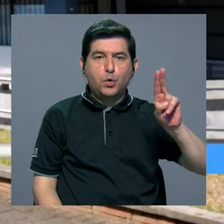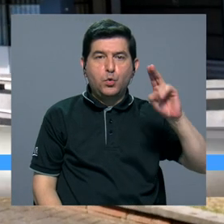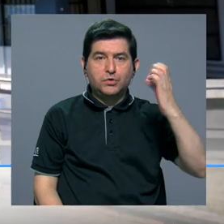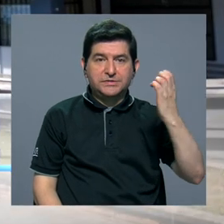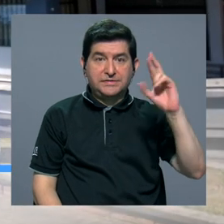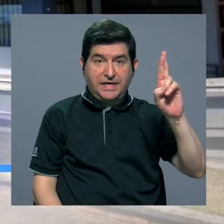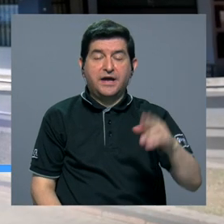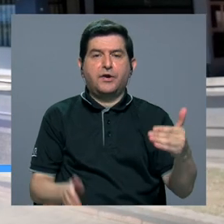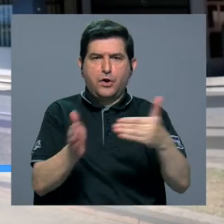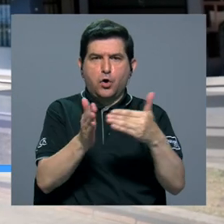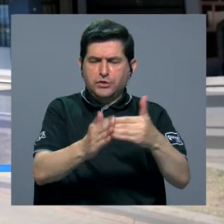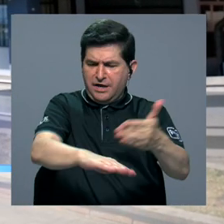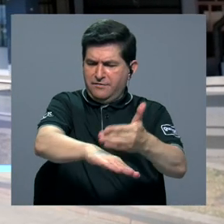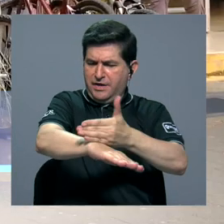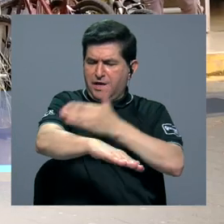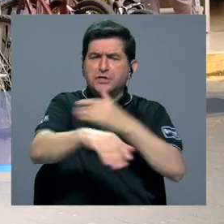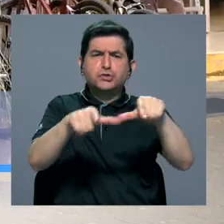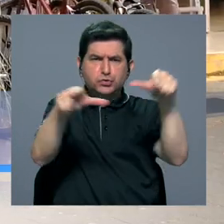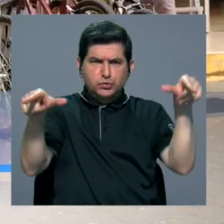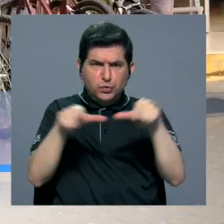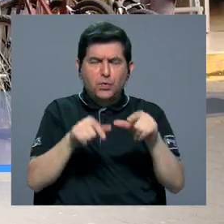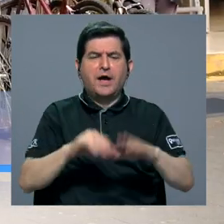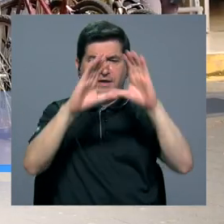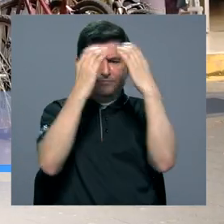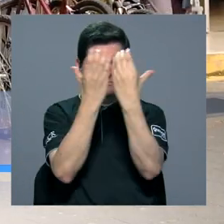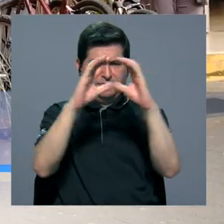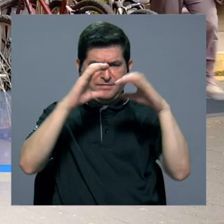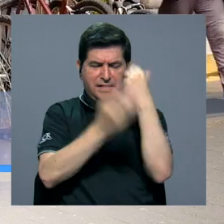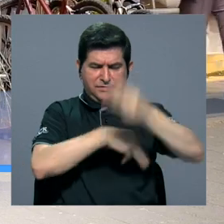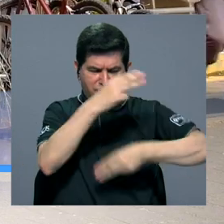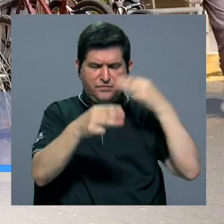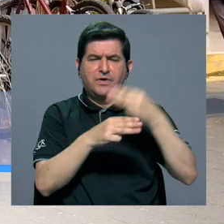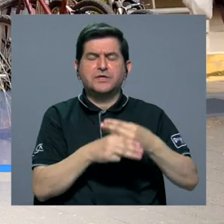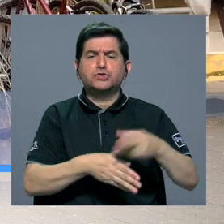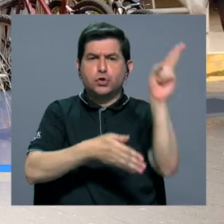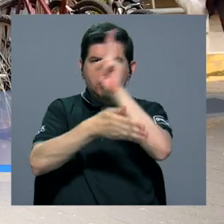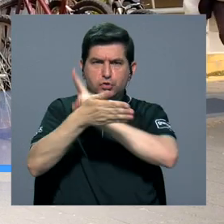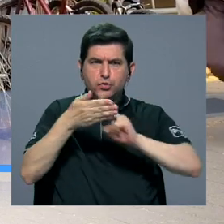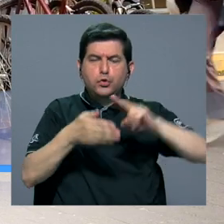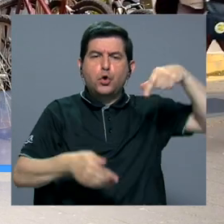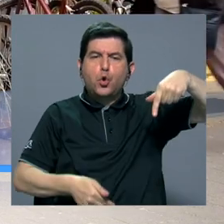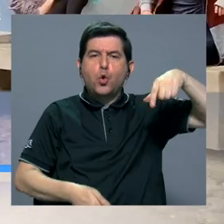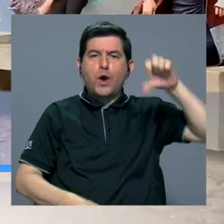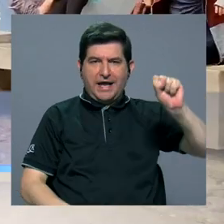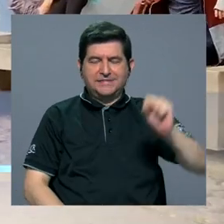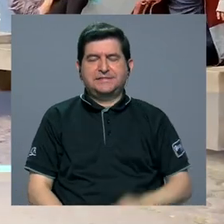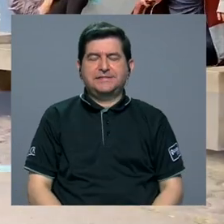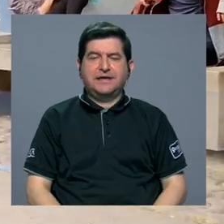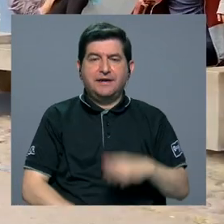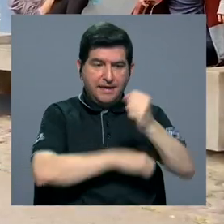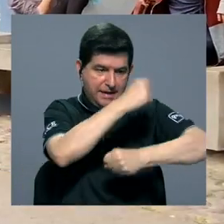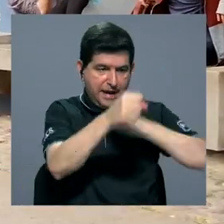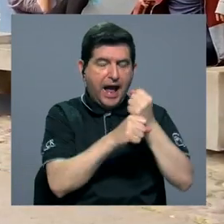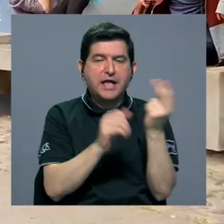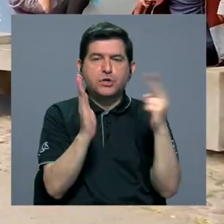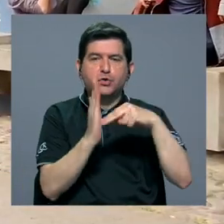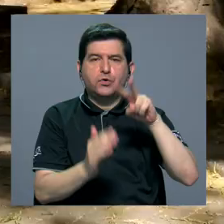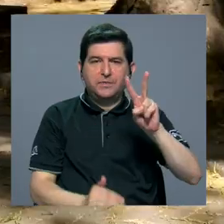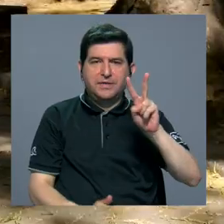La UCR vuelve a escalar posiciones en la clasificación mundial de universidades QS, que corresponde al